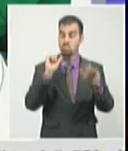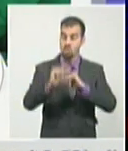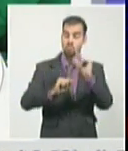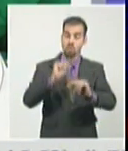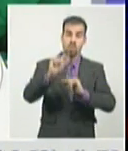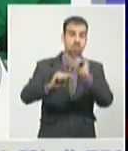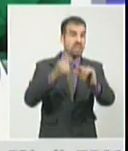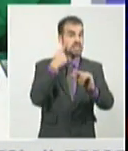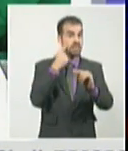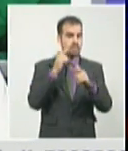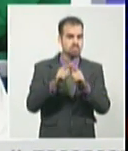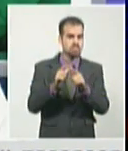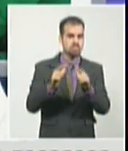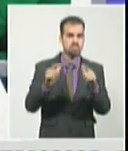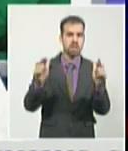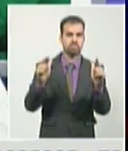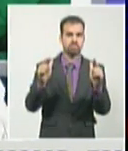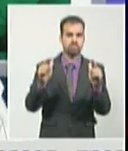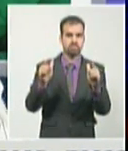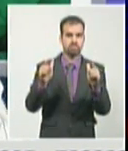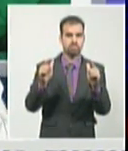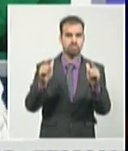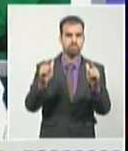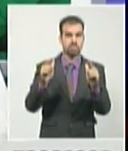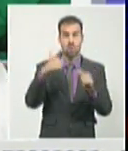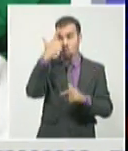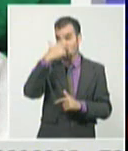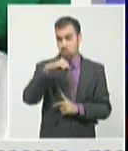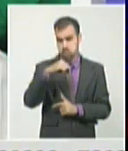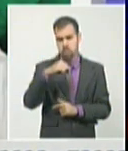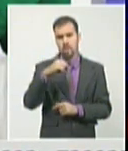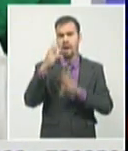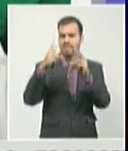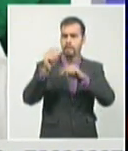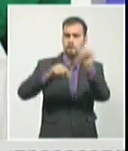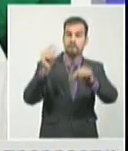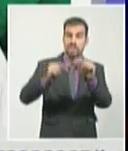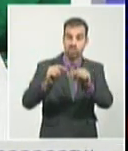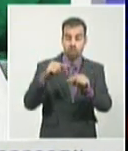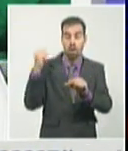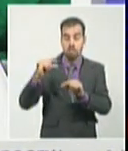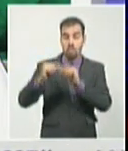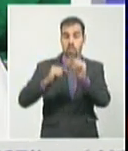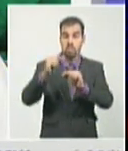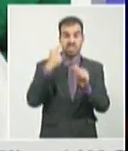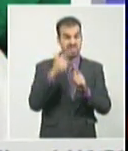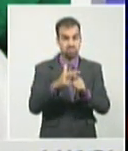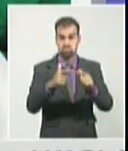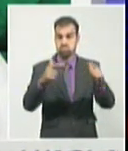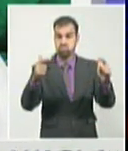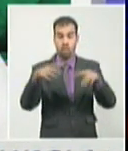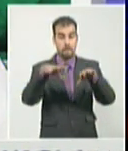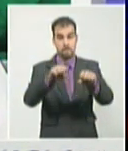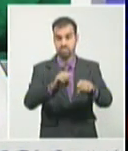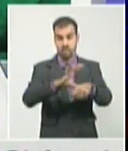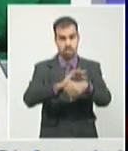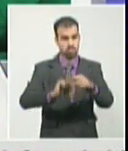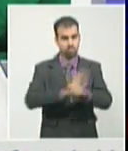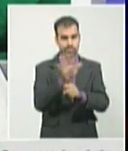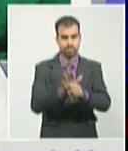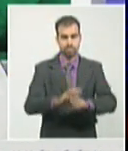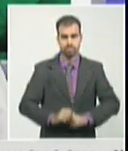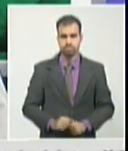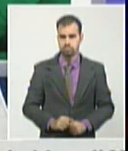consecuencia del número de casos que se han ido confirmando ahora como siempre informamos